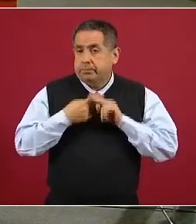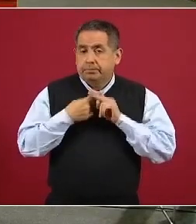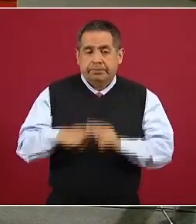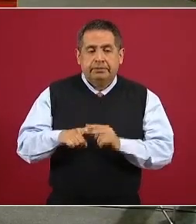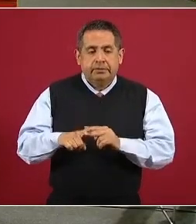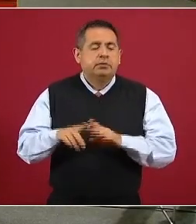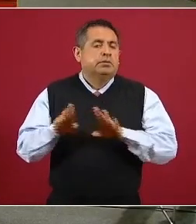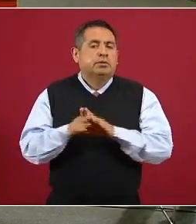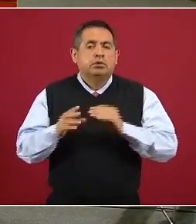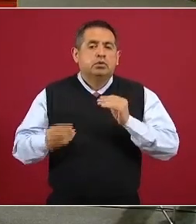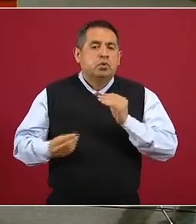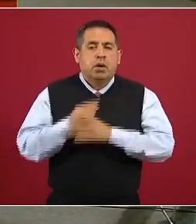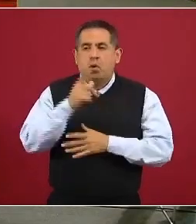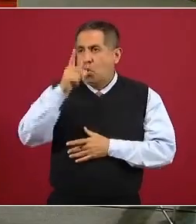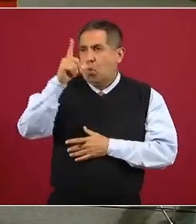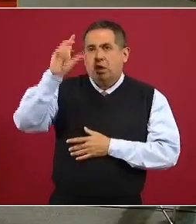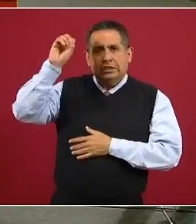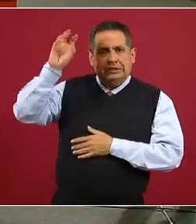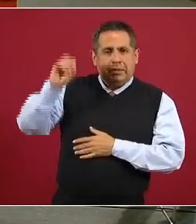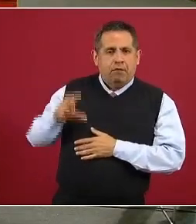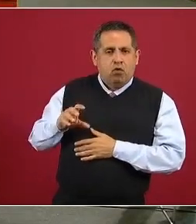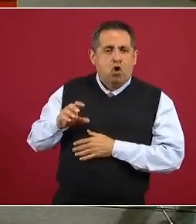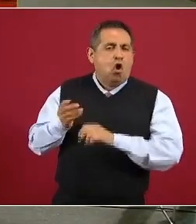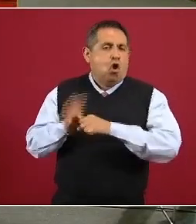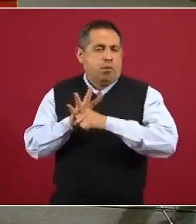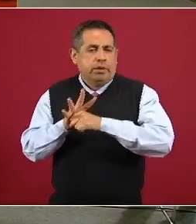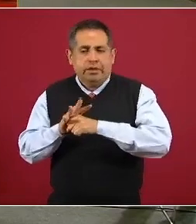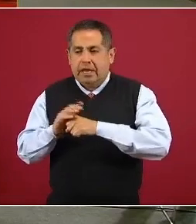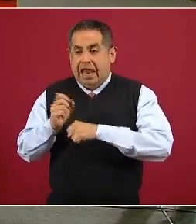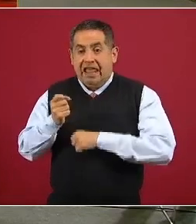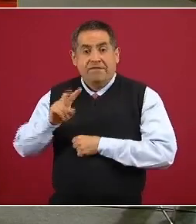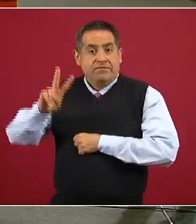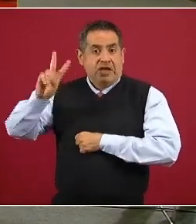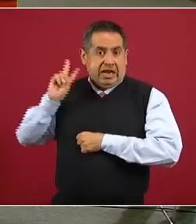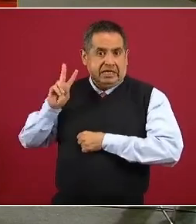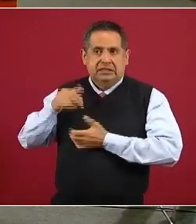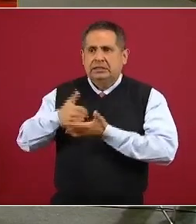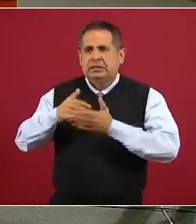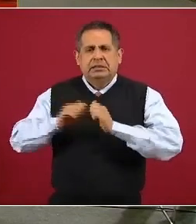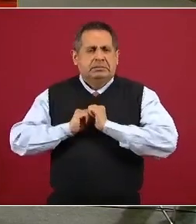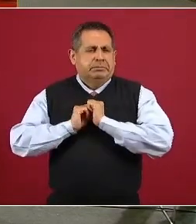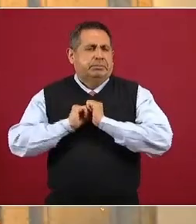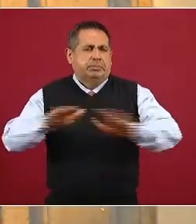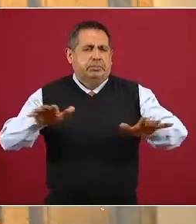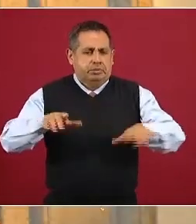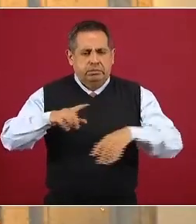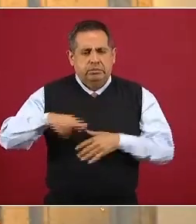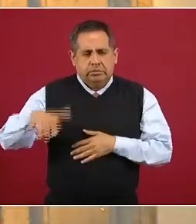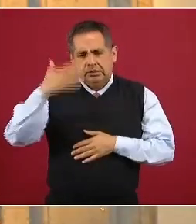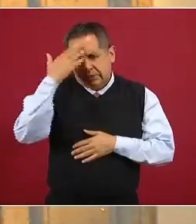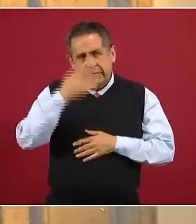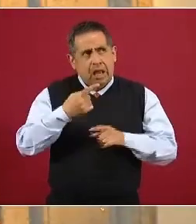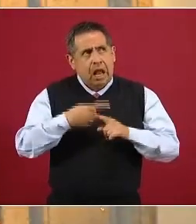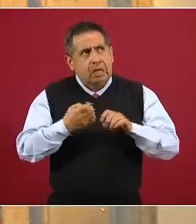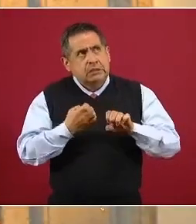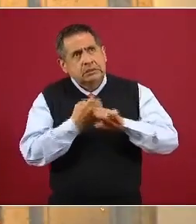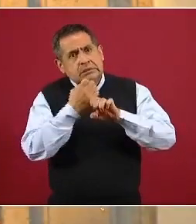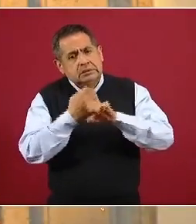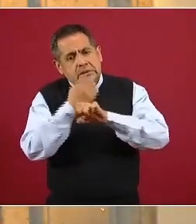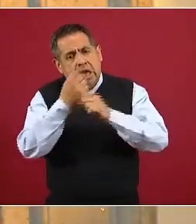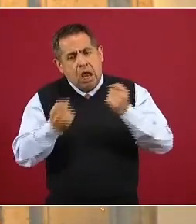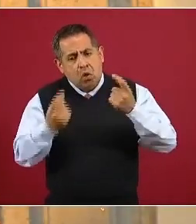vigor el nuevo semáforo de riesgo COVID que se publicó el viernes pasado, con lo cual sabemos algunas entidades